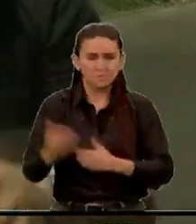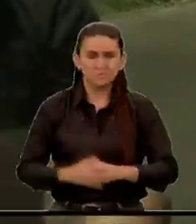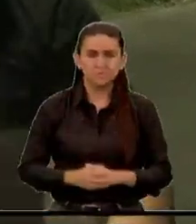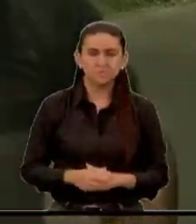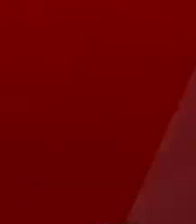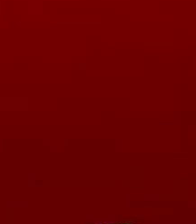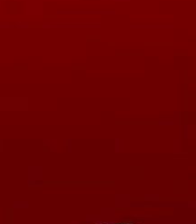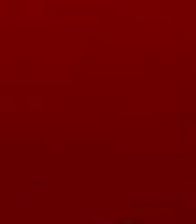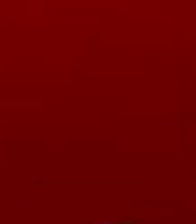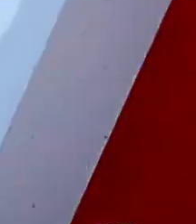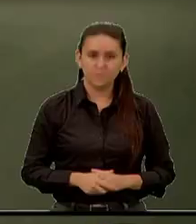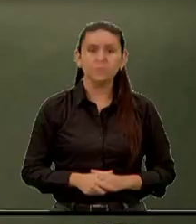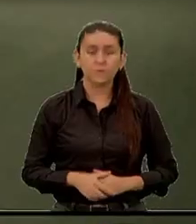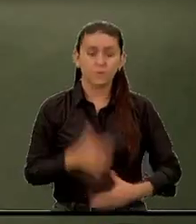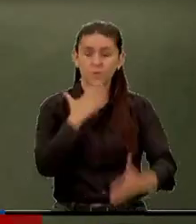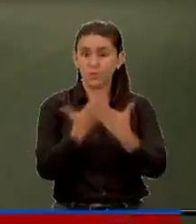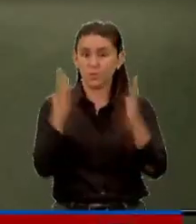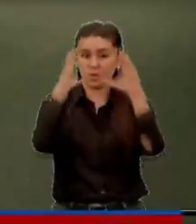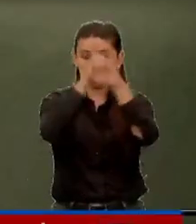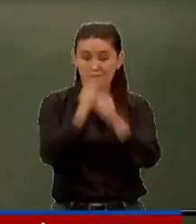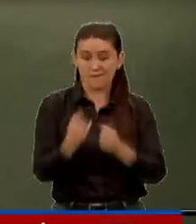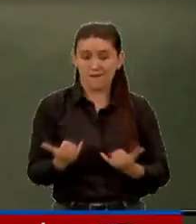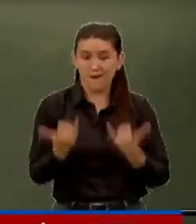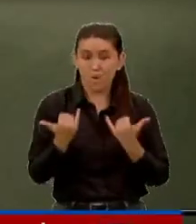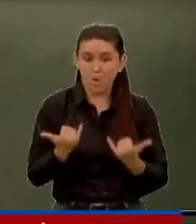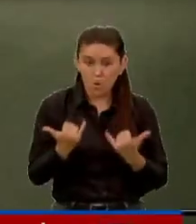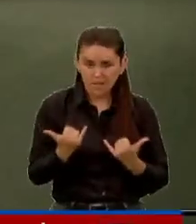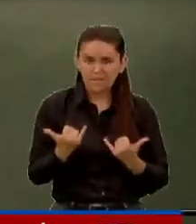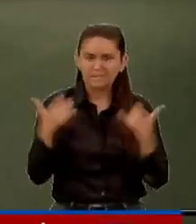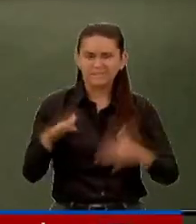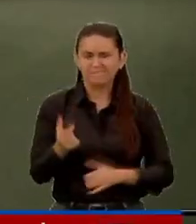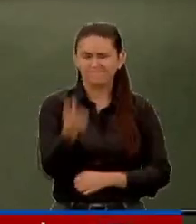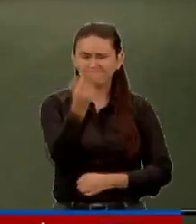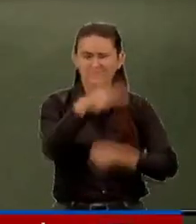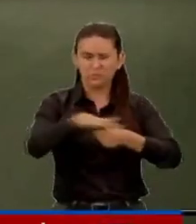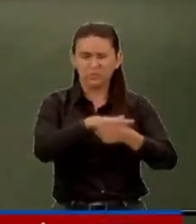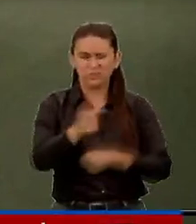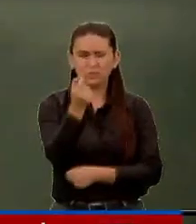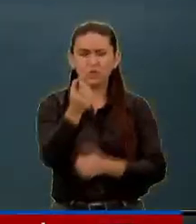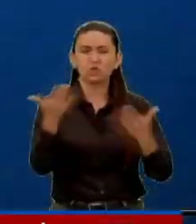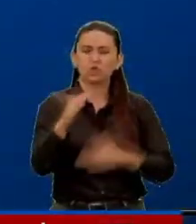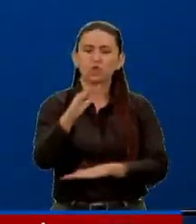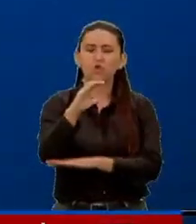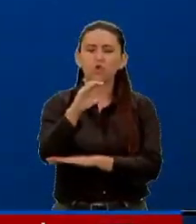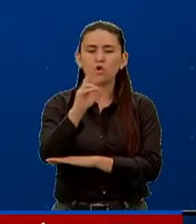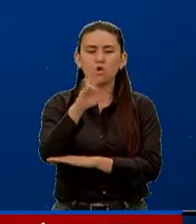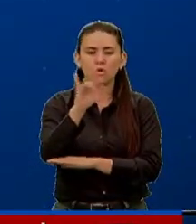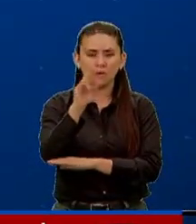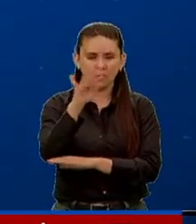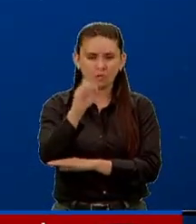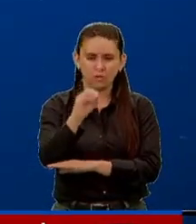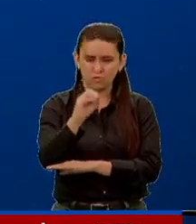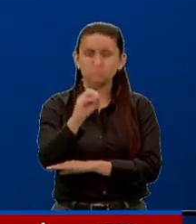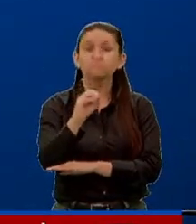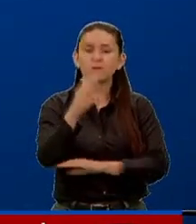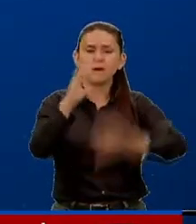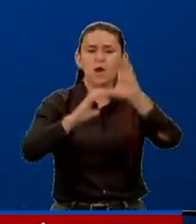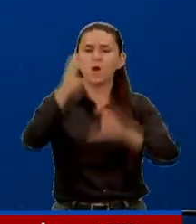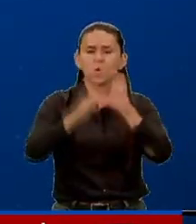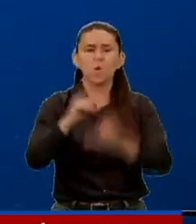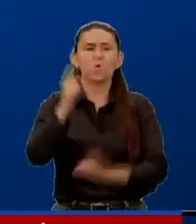Muy buenas noches. La situación a esta hora sigue siendo muy crítica en el municipio de Corinto, en el norte del departamento del Cauca, tras el brutal ataque